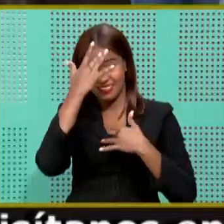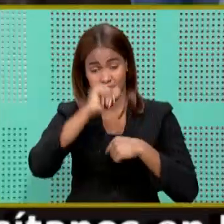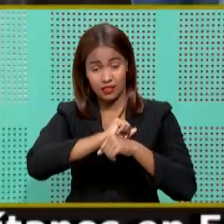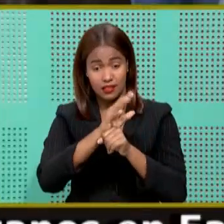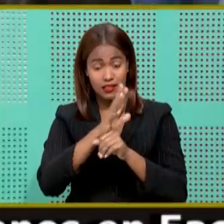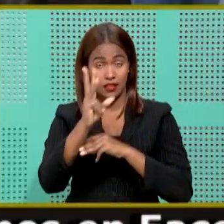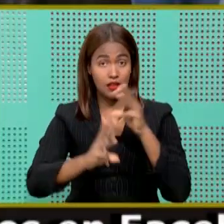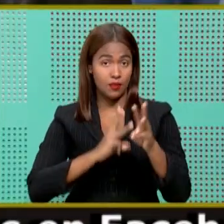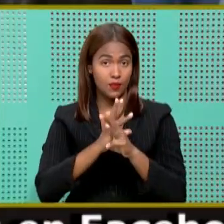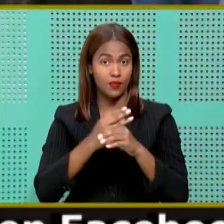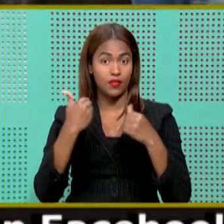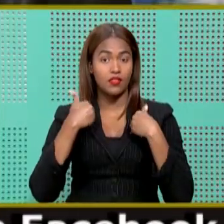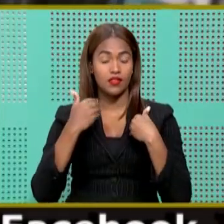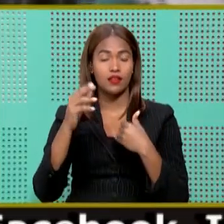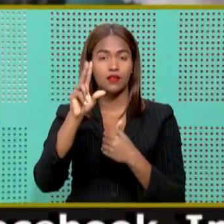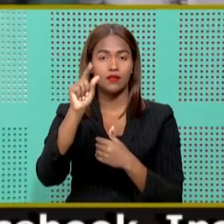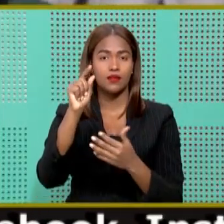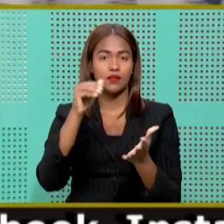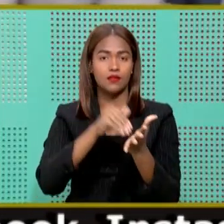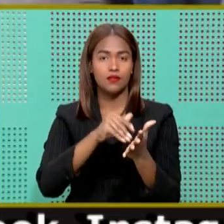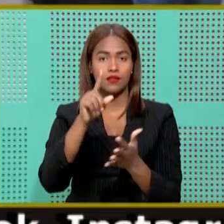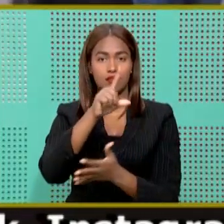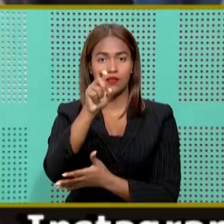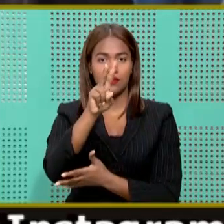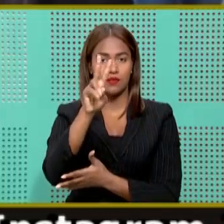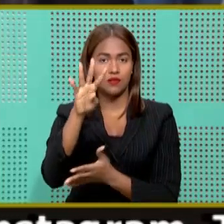en el mundo alcanzó los